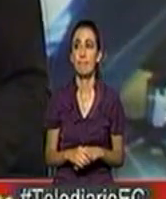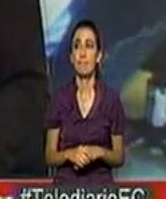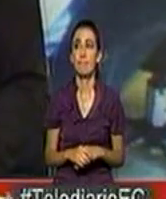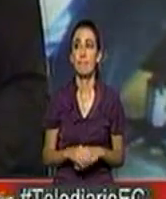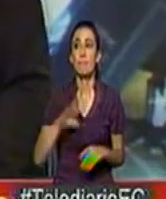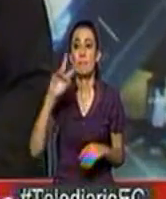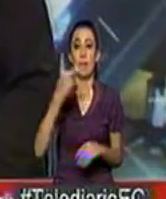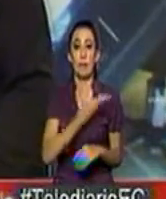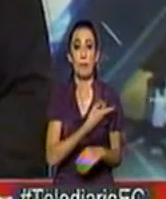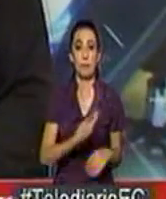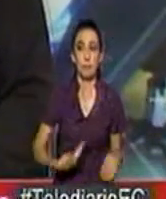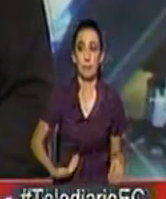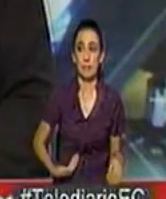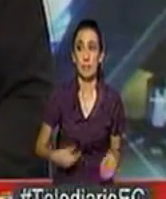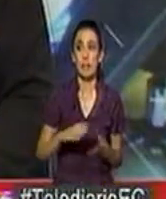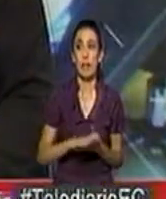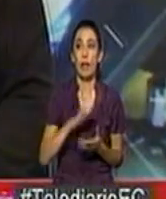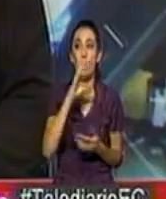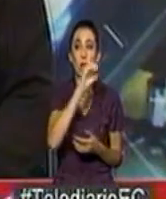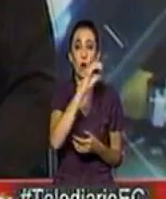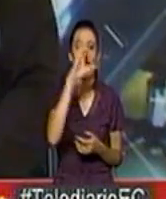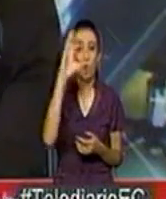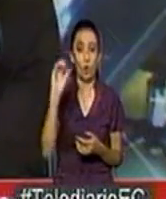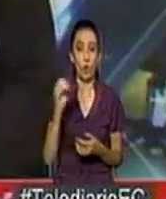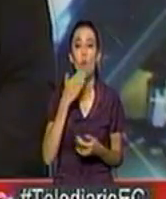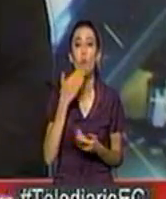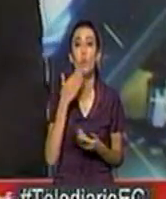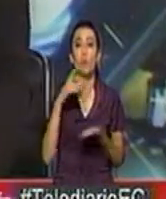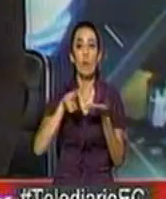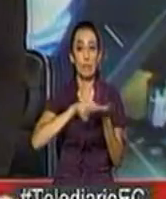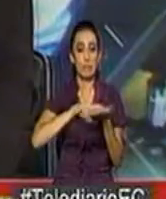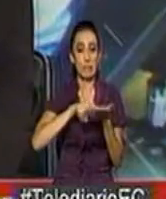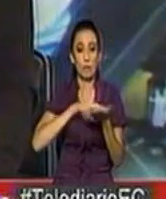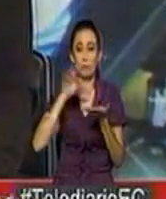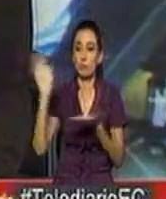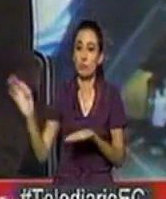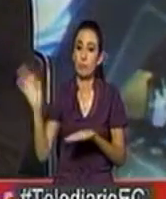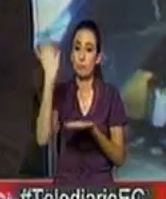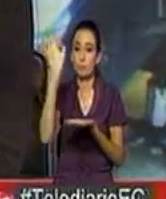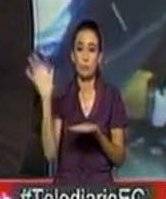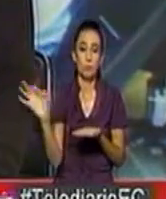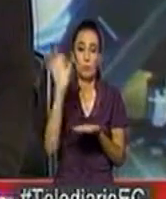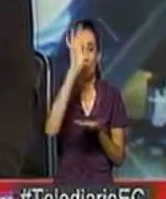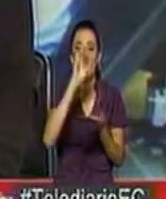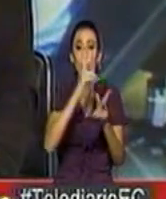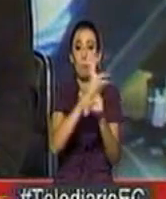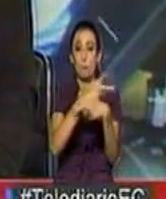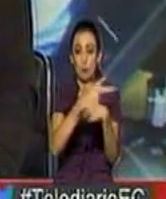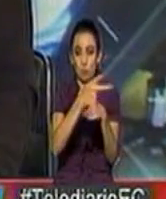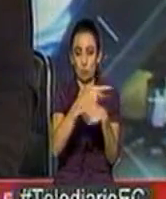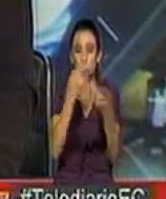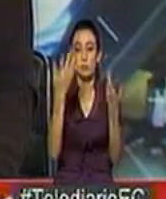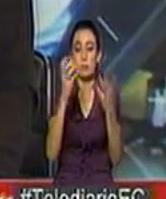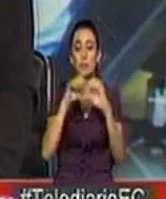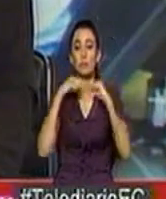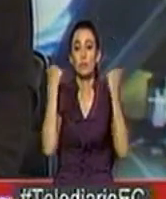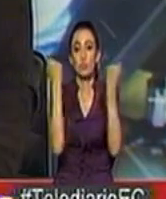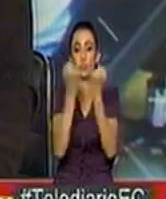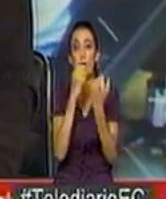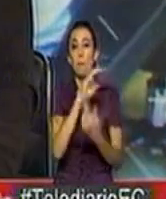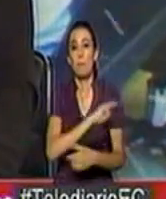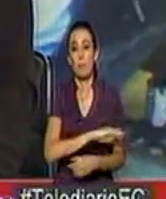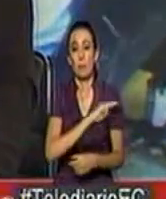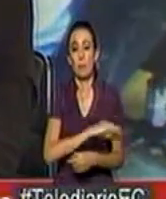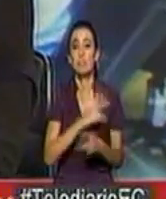El vicepresidente Otto Sonnenholzner mantuvo reuniones con representantes de sectores productivos, sociales y municipales para llegar a acuerdos tras